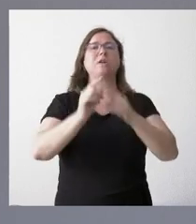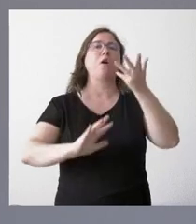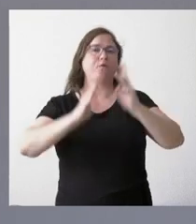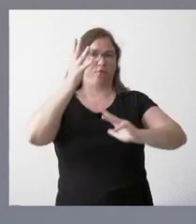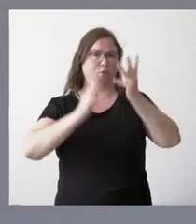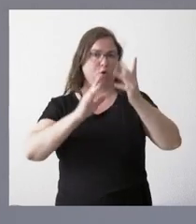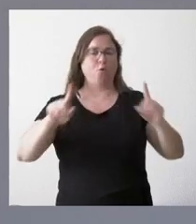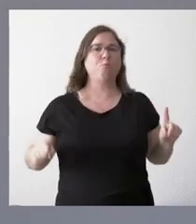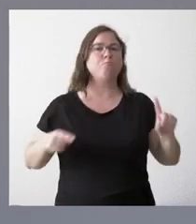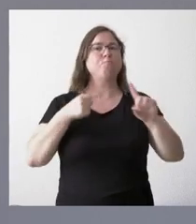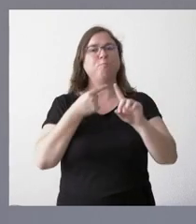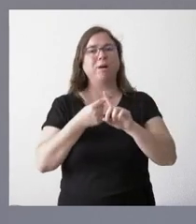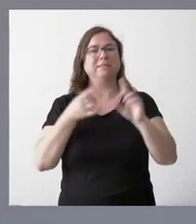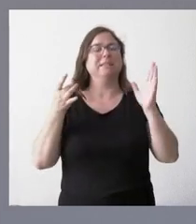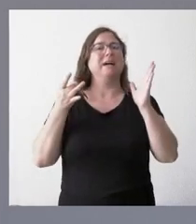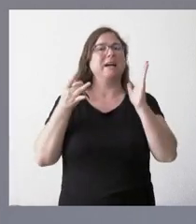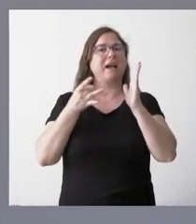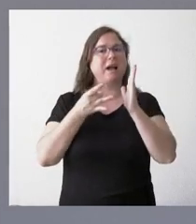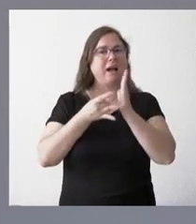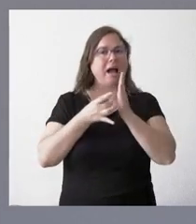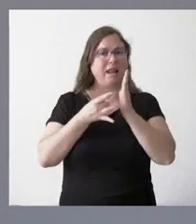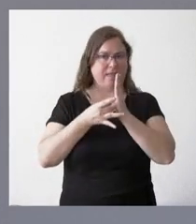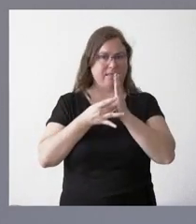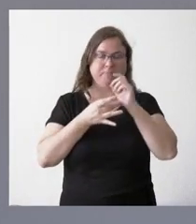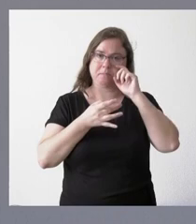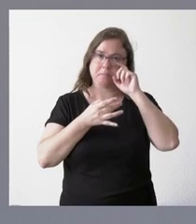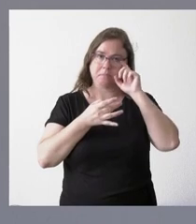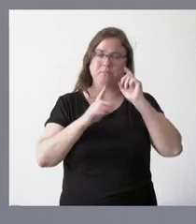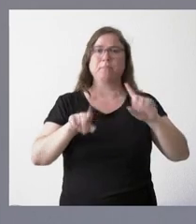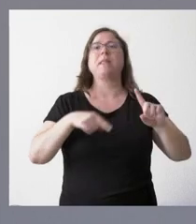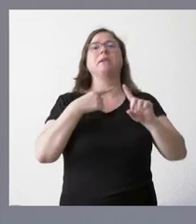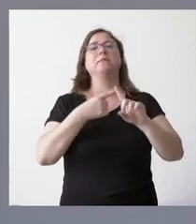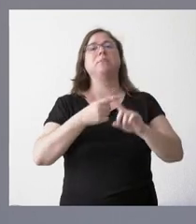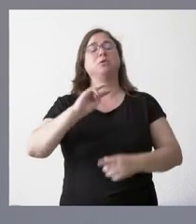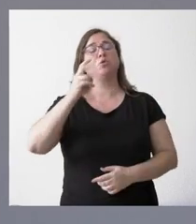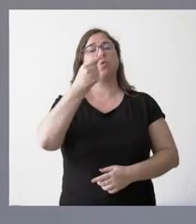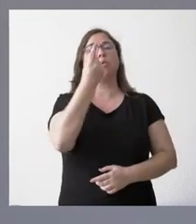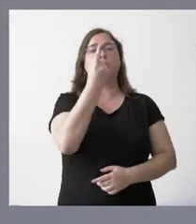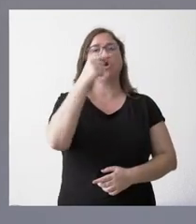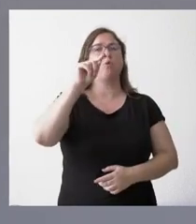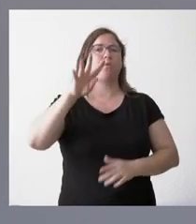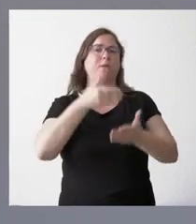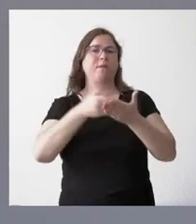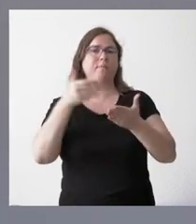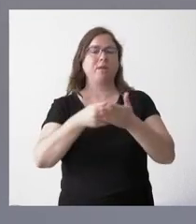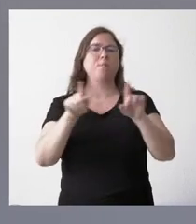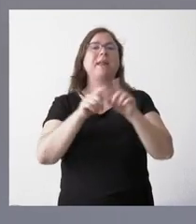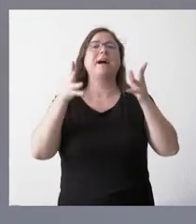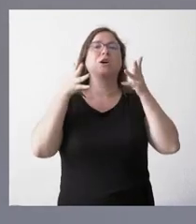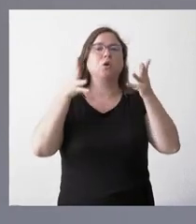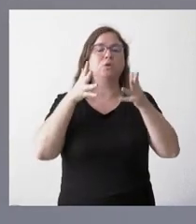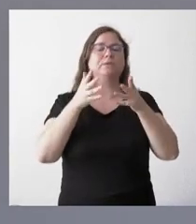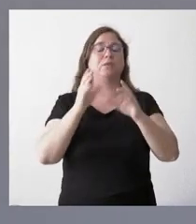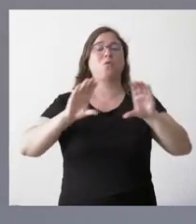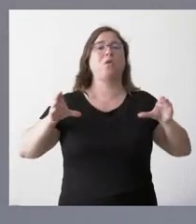como garantizar la calidad del agua. Por otra parte, 1,9 millones de euros para el Consejo de Cámaras de Comercio,